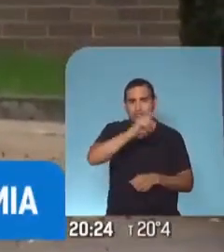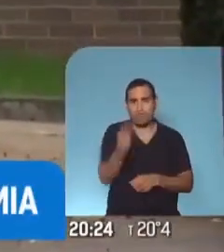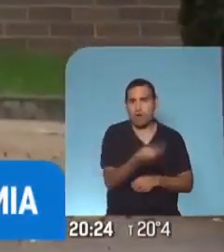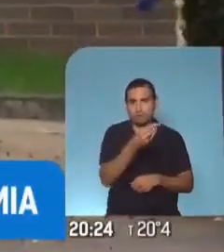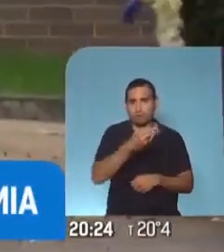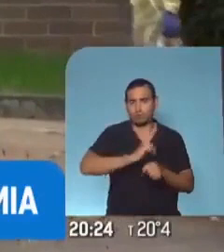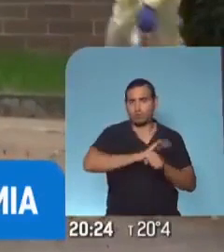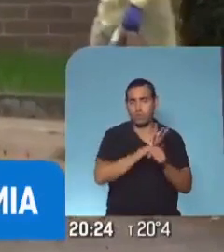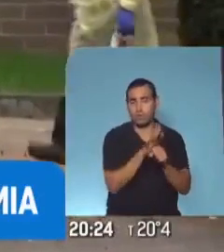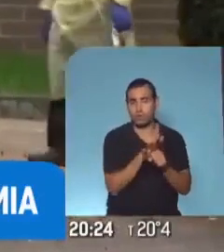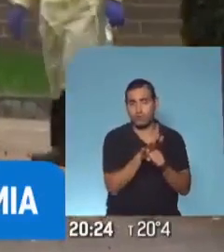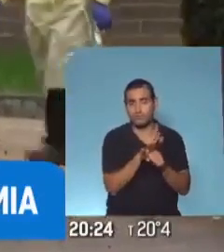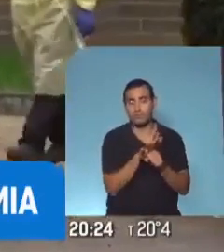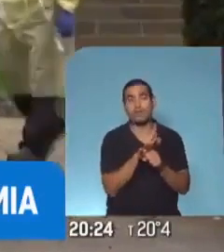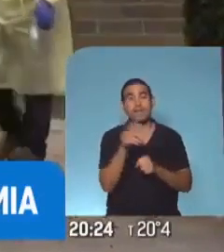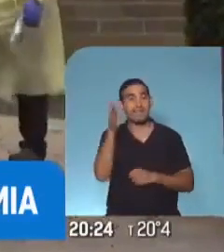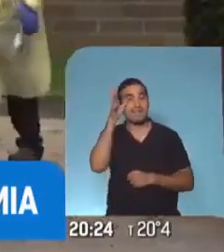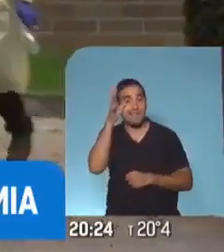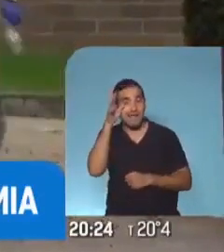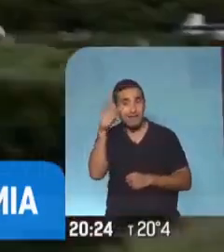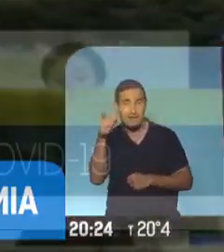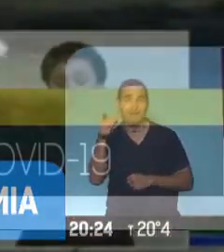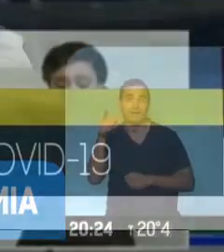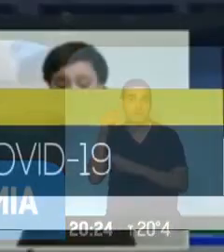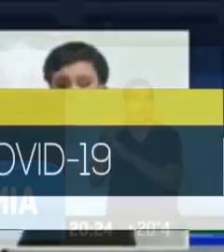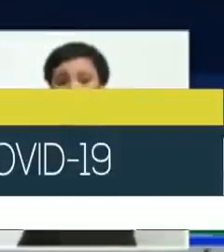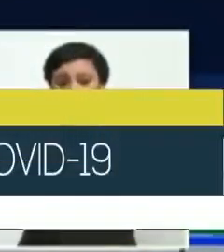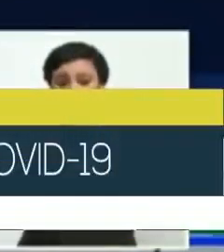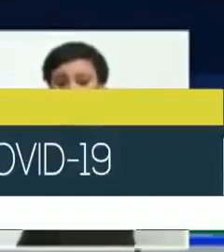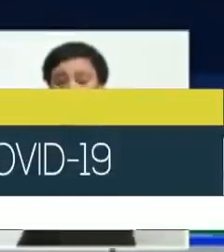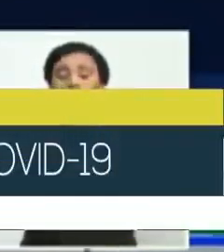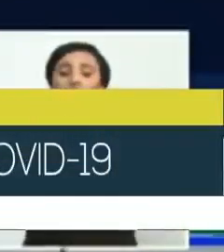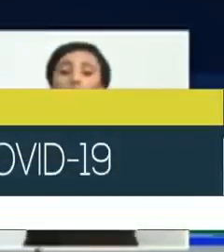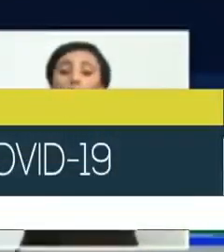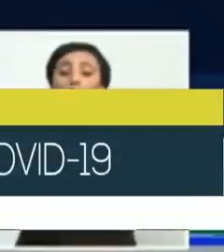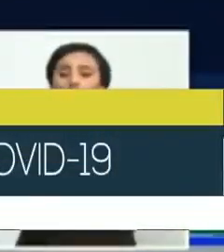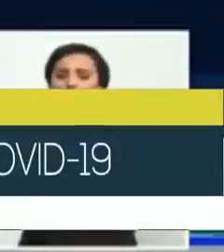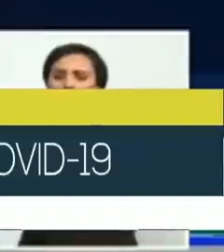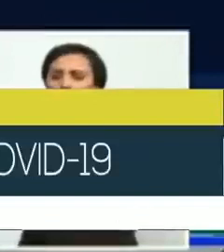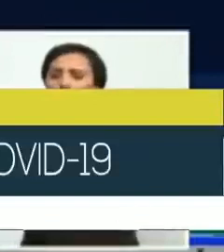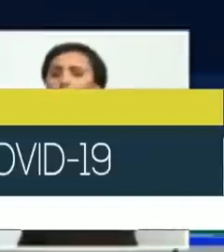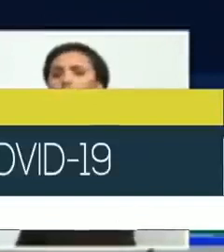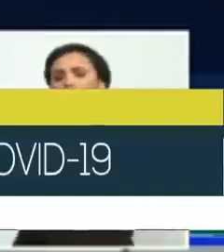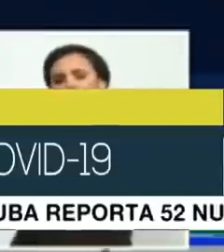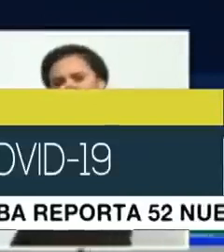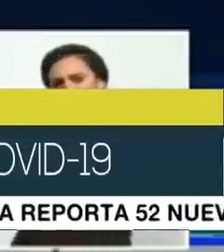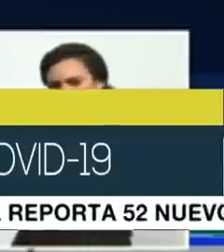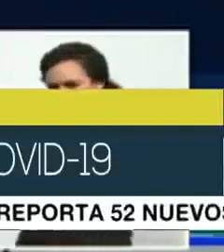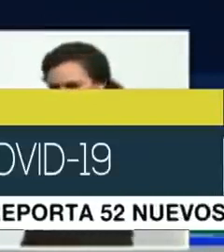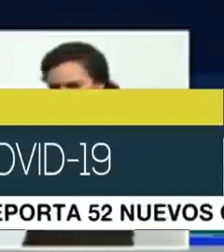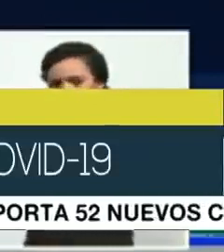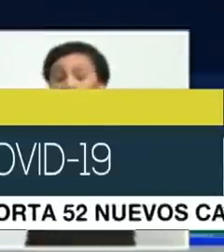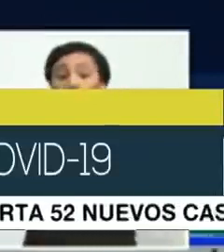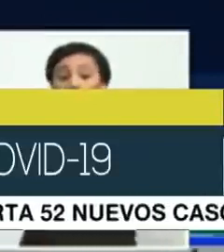pandemia, se da la mayor cifra de muertes del mundo. En Cuba, con políticas preventivas y de decidida